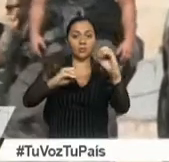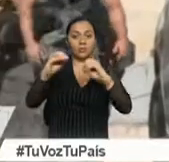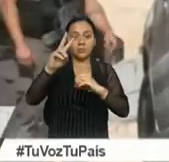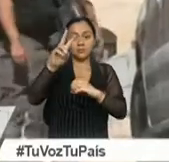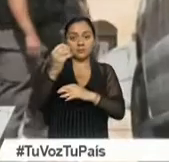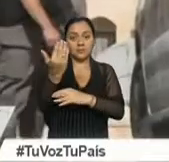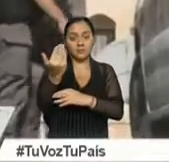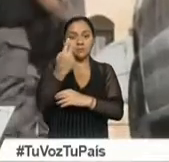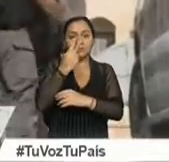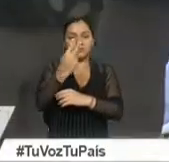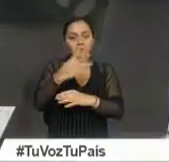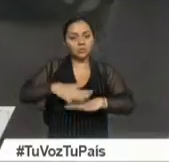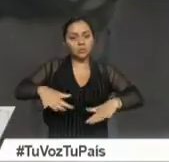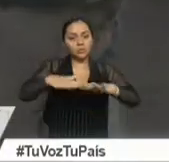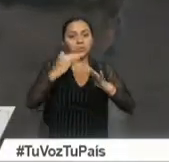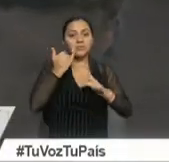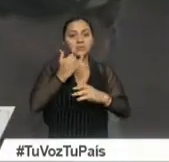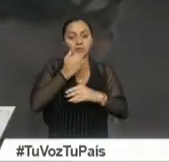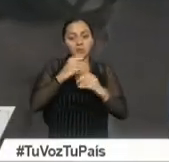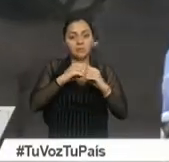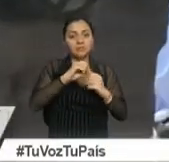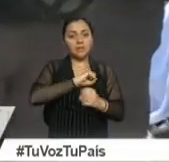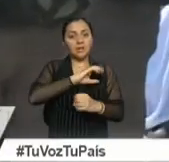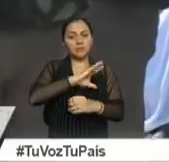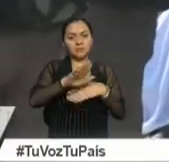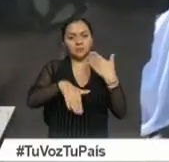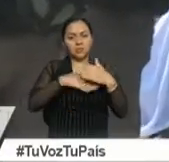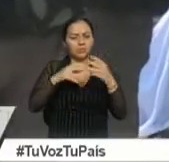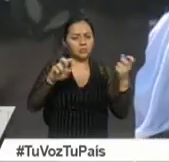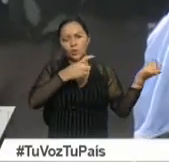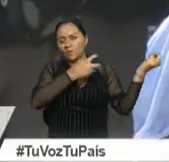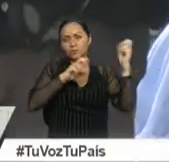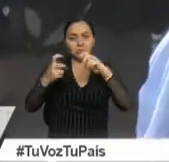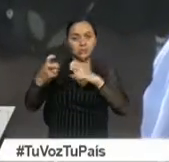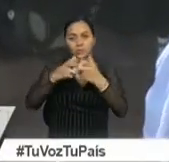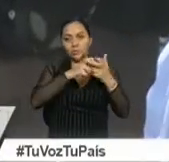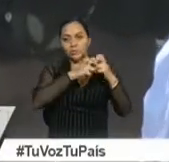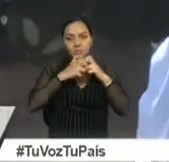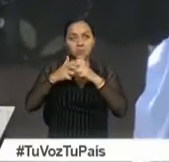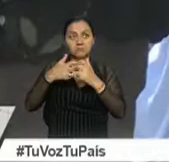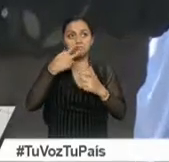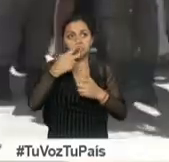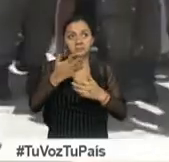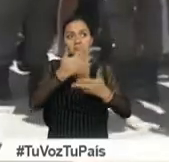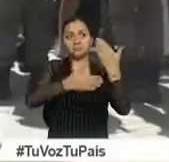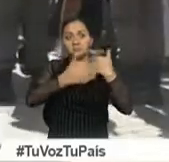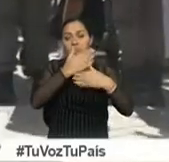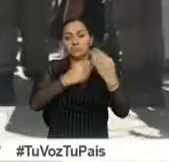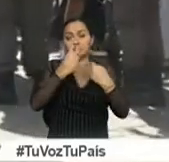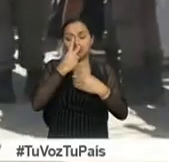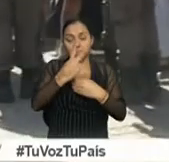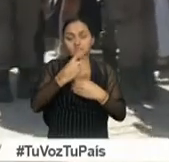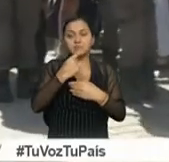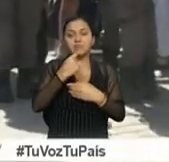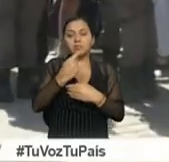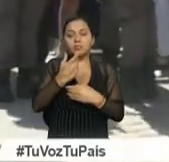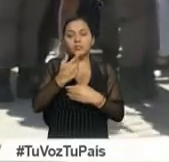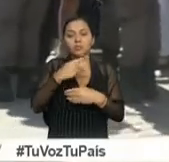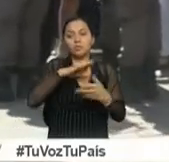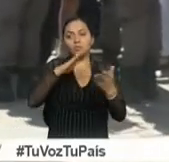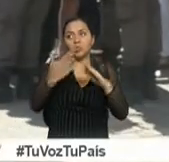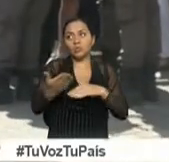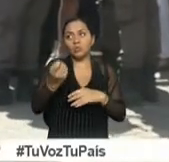2015, territorios israelíes y palestinos son presa de la violencia, que según un recuento de la AFP, ha causado la muerte